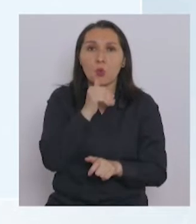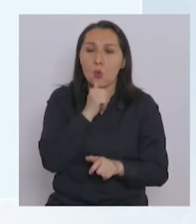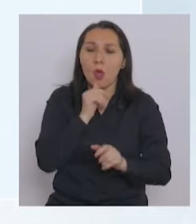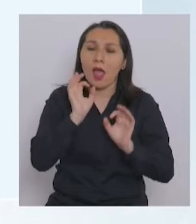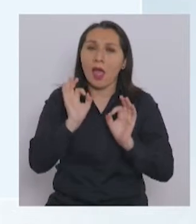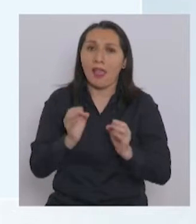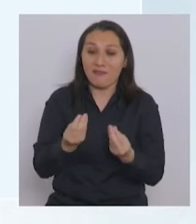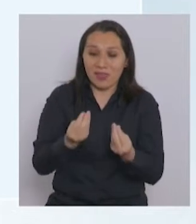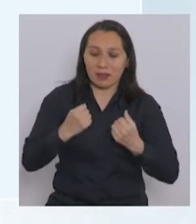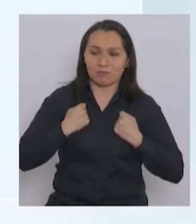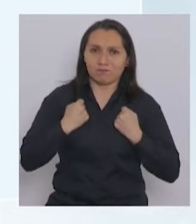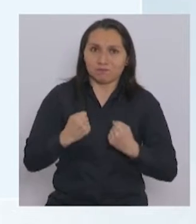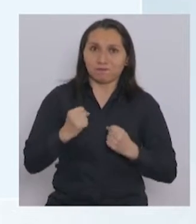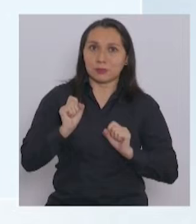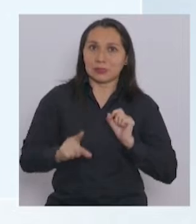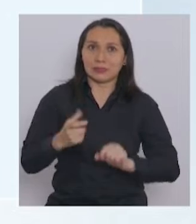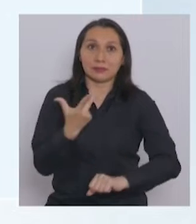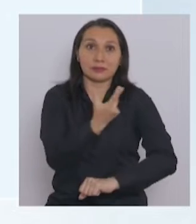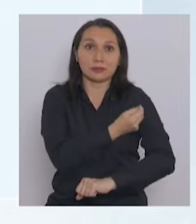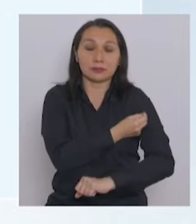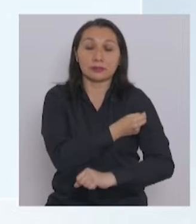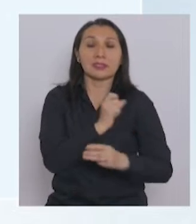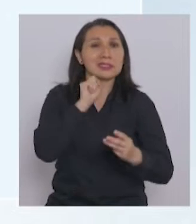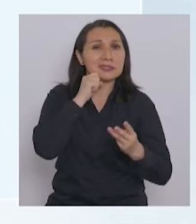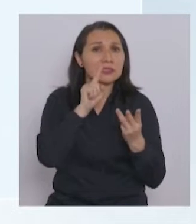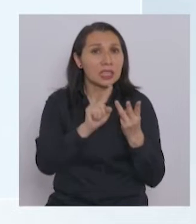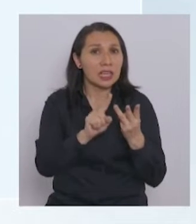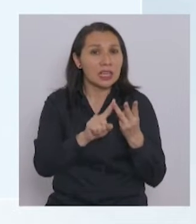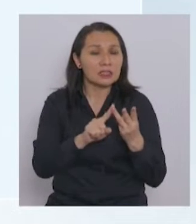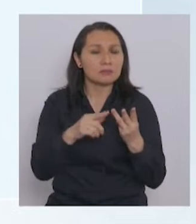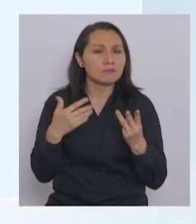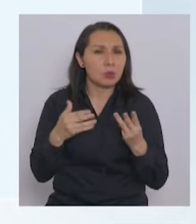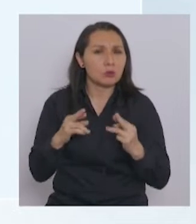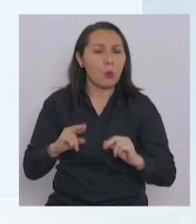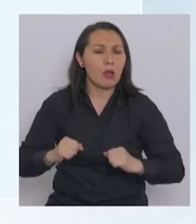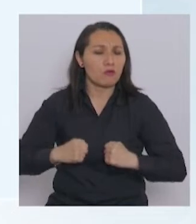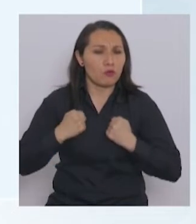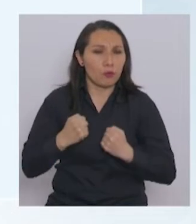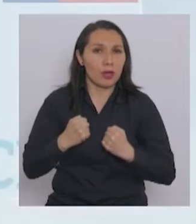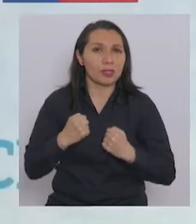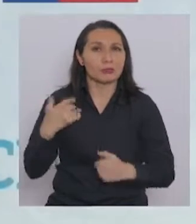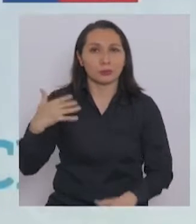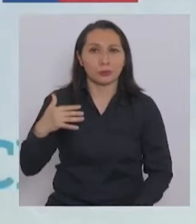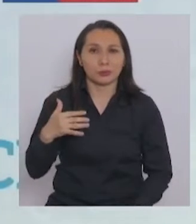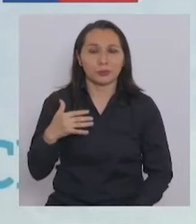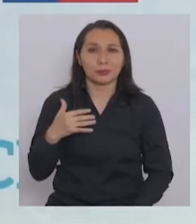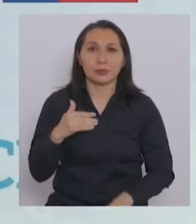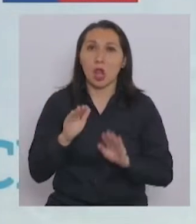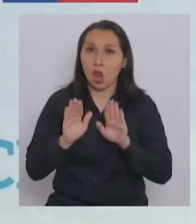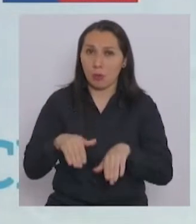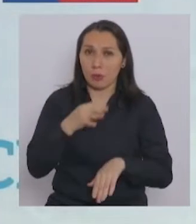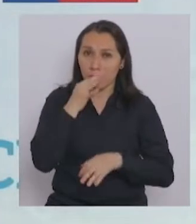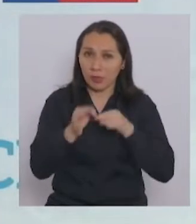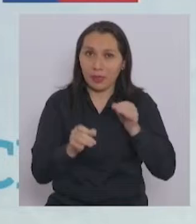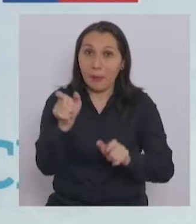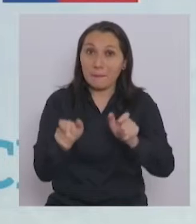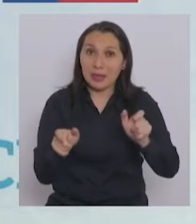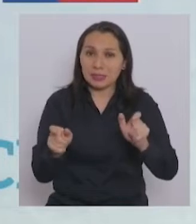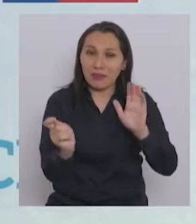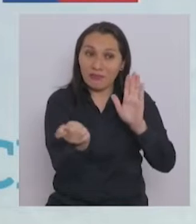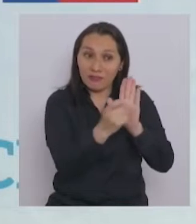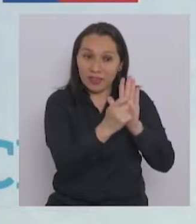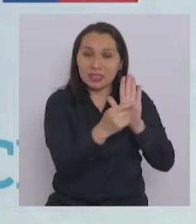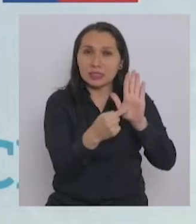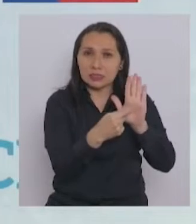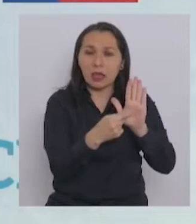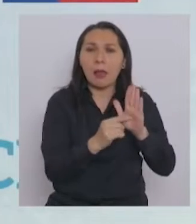adecuadamente protegidas y recibir una dosis de refuerzo es fundamental. Quiero llamar por lo mismo a que las personas calendarizadas